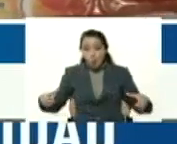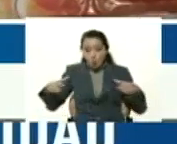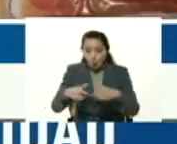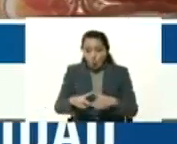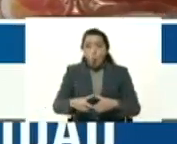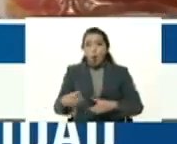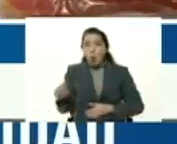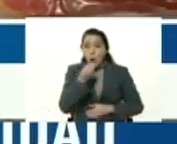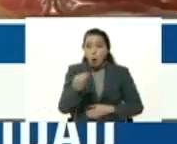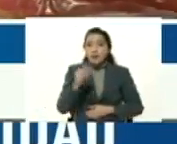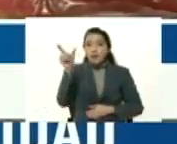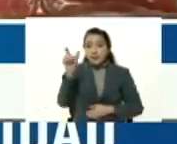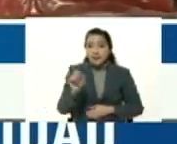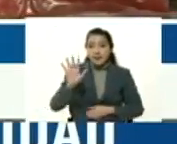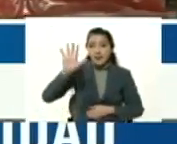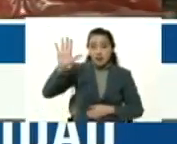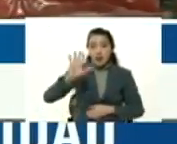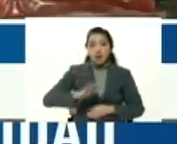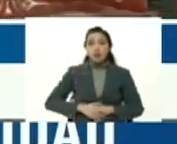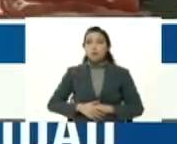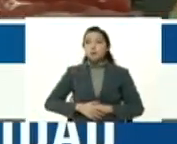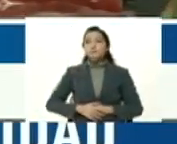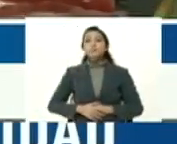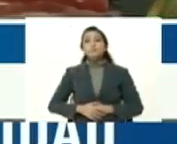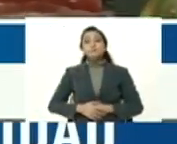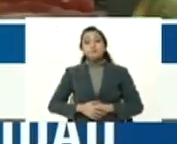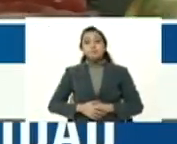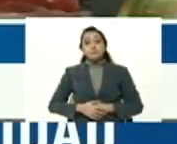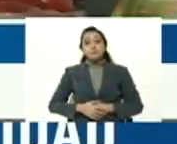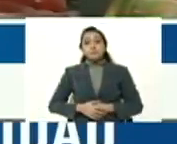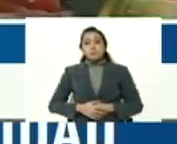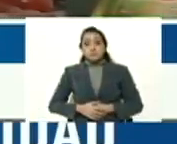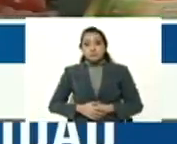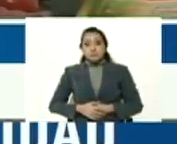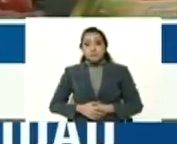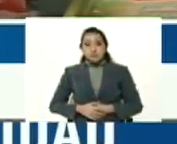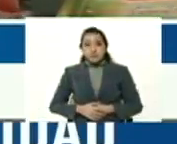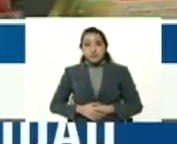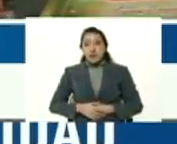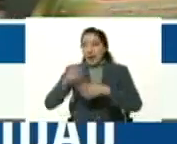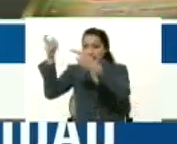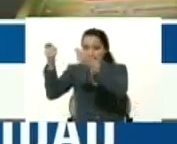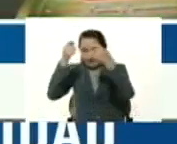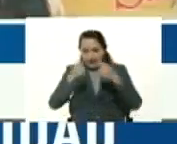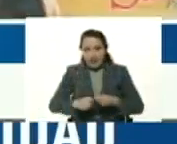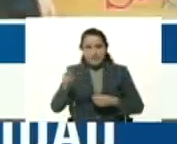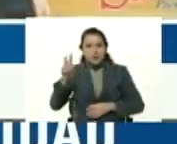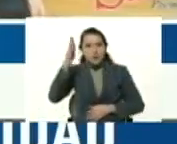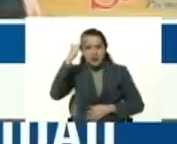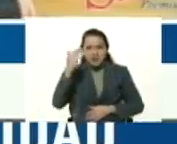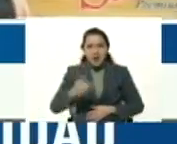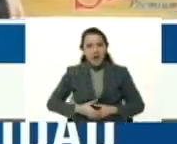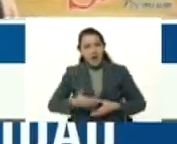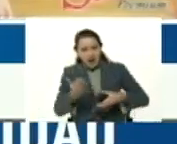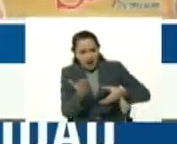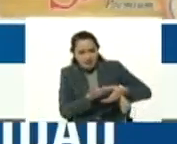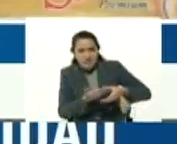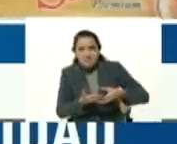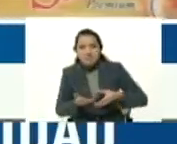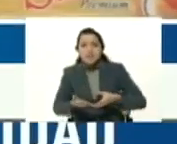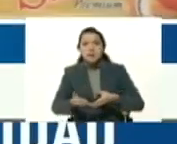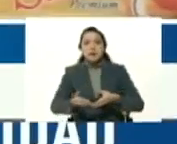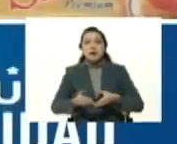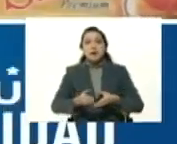italiana, que fue trasladada completamente. Bueno, cualquier venezolano sabe que es un pasticho,